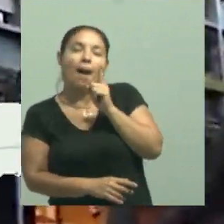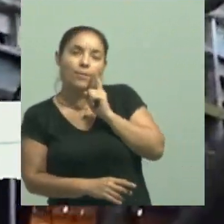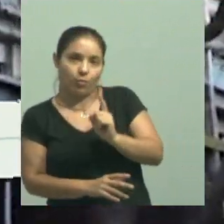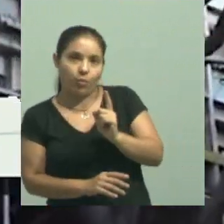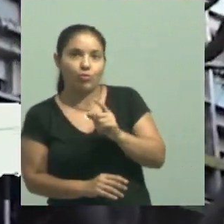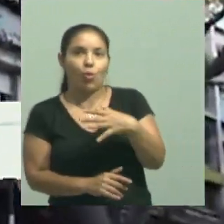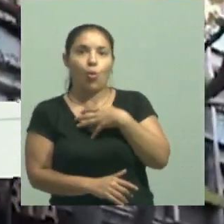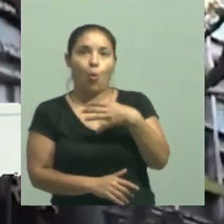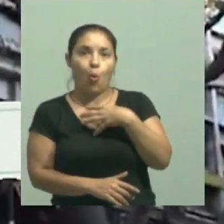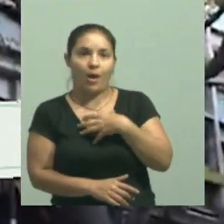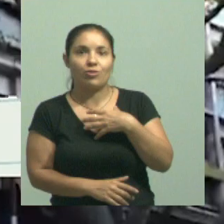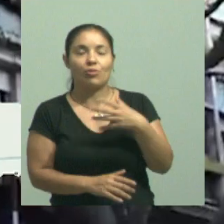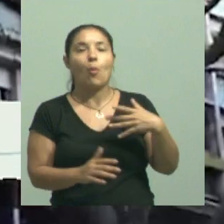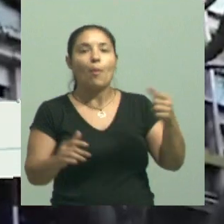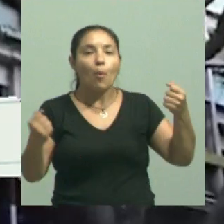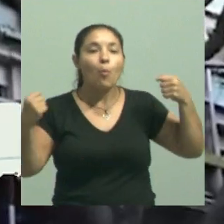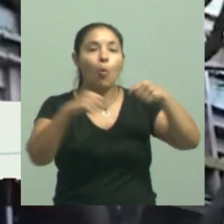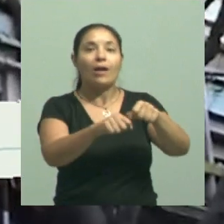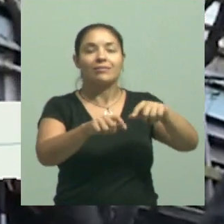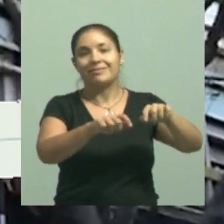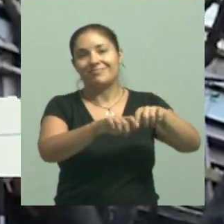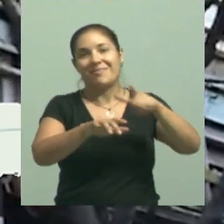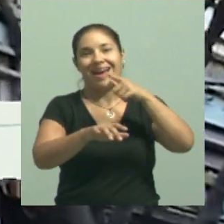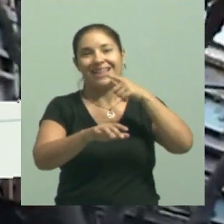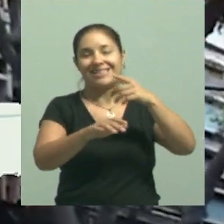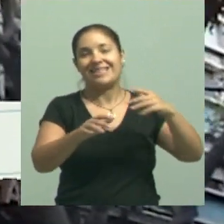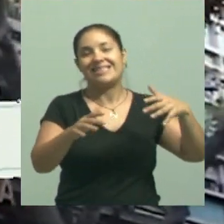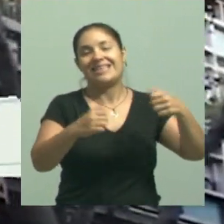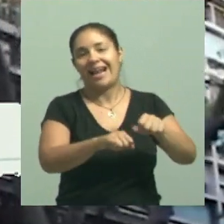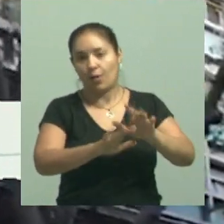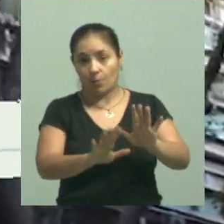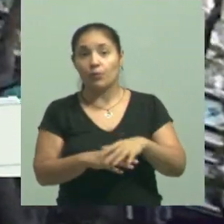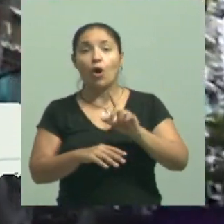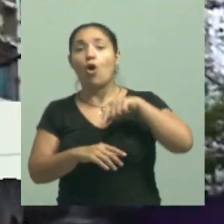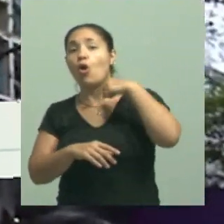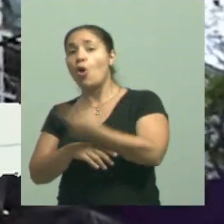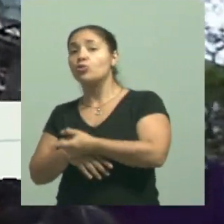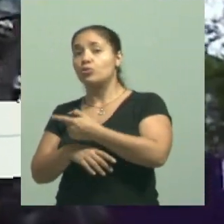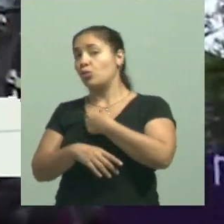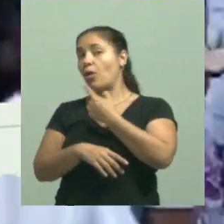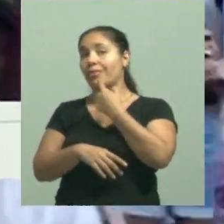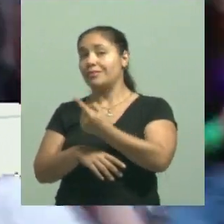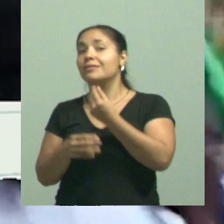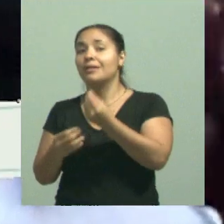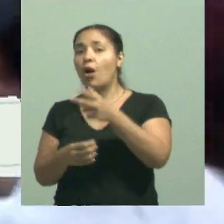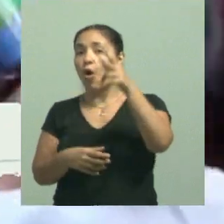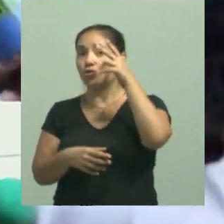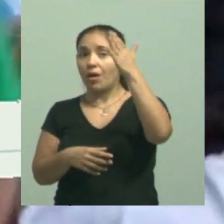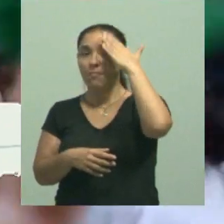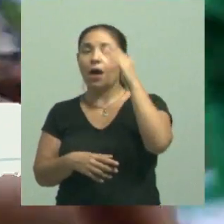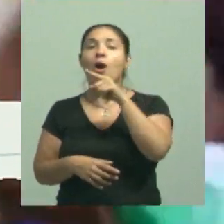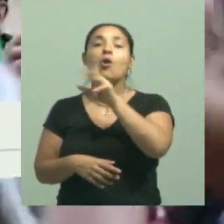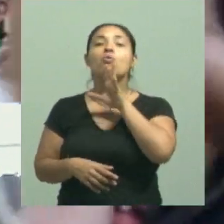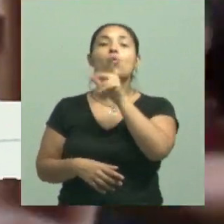dueños de la fábrica que trabaron las puertas. Hay otra tradición que dice que el 8M tiene origen en la Rusia o en la